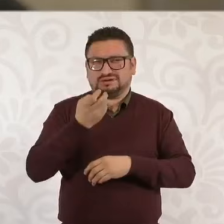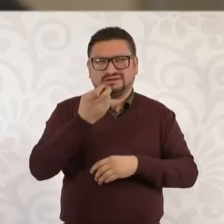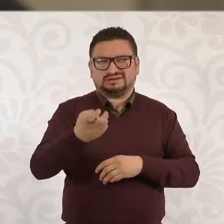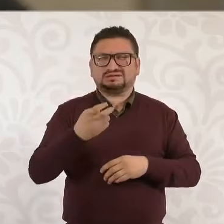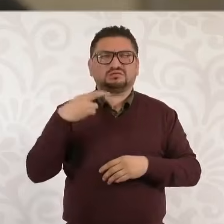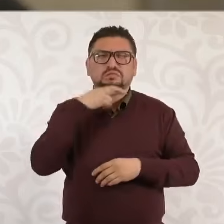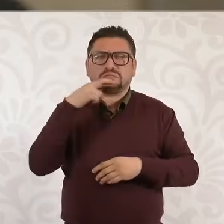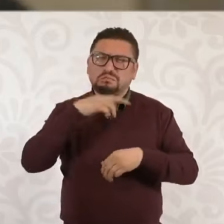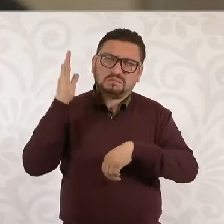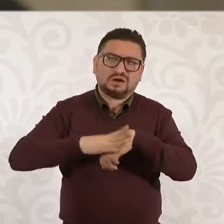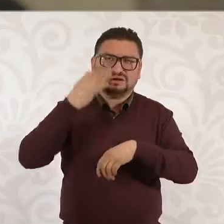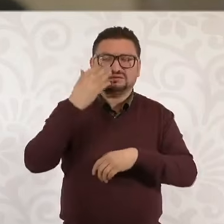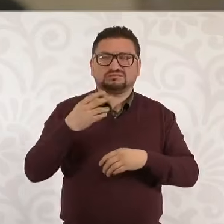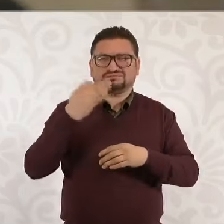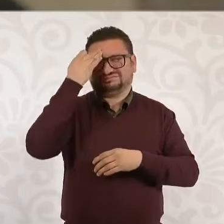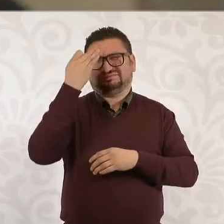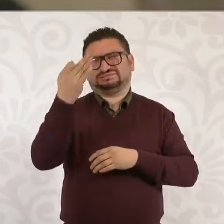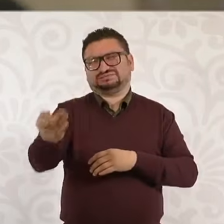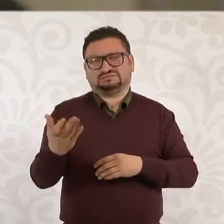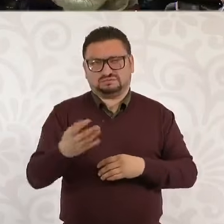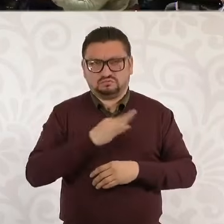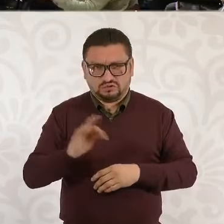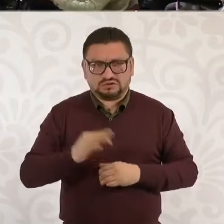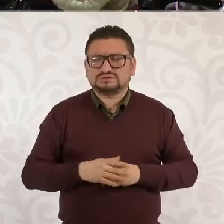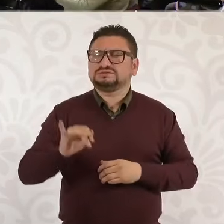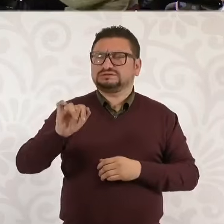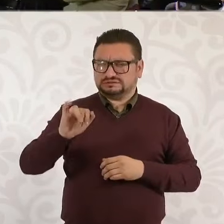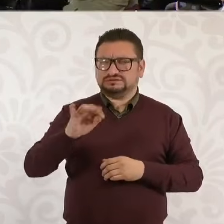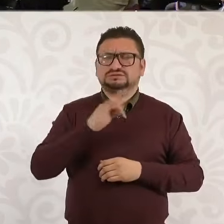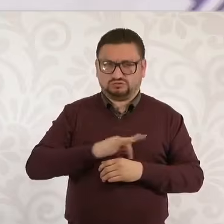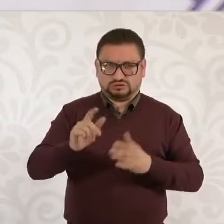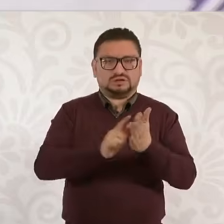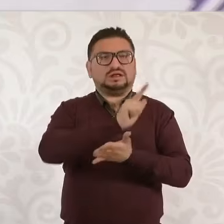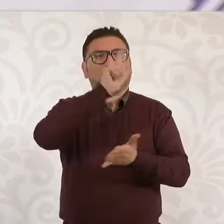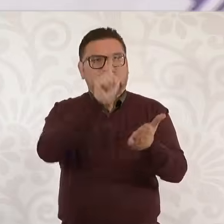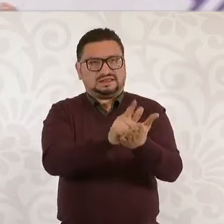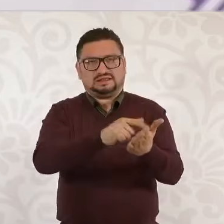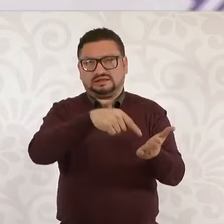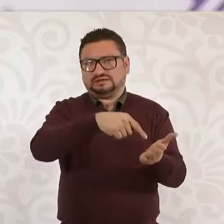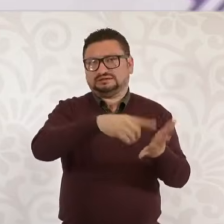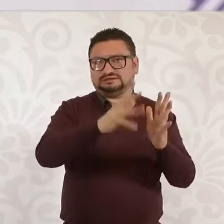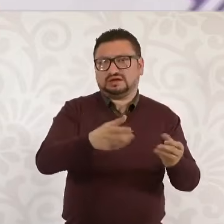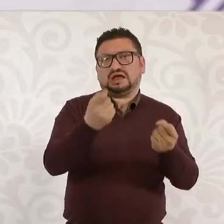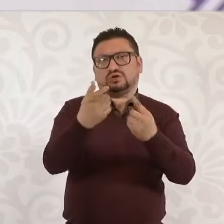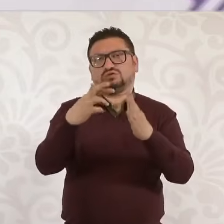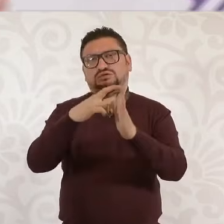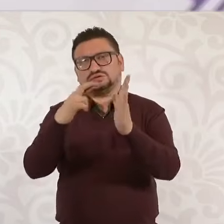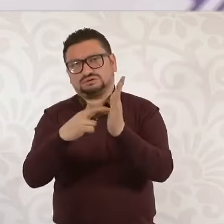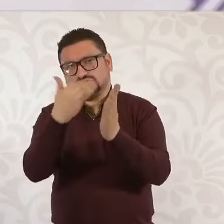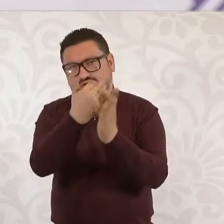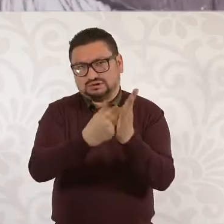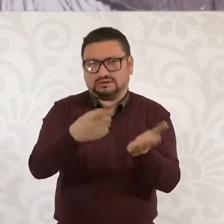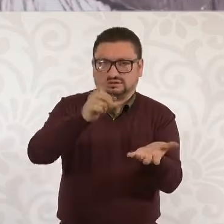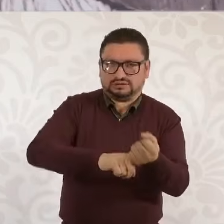más eficiente para que, yo entiendo que se puede. Hay cosas que están en la ley, hay otras que vienen en reglamentos y hay cosas que son